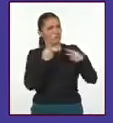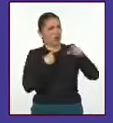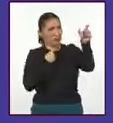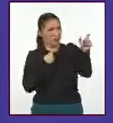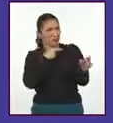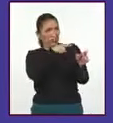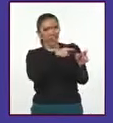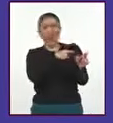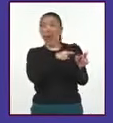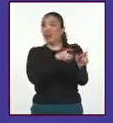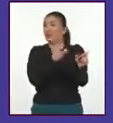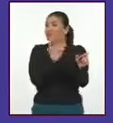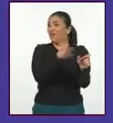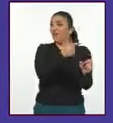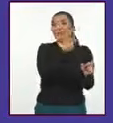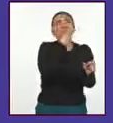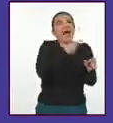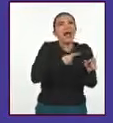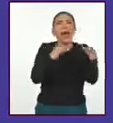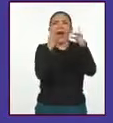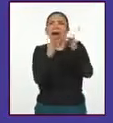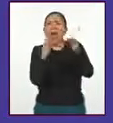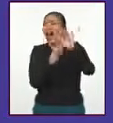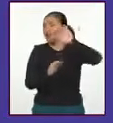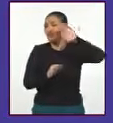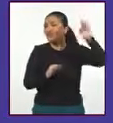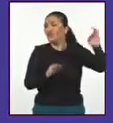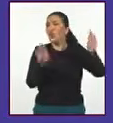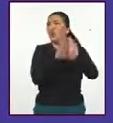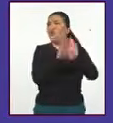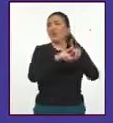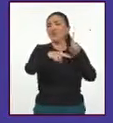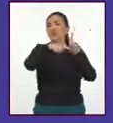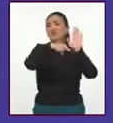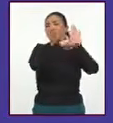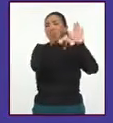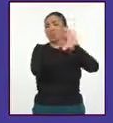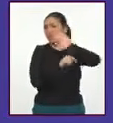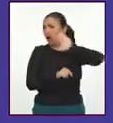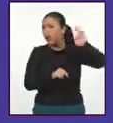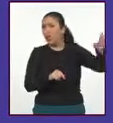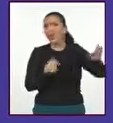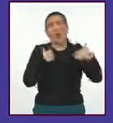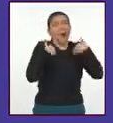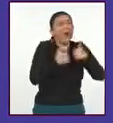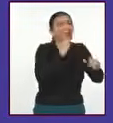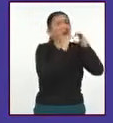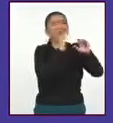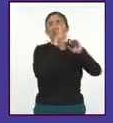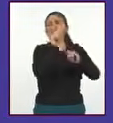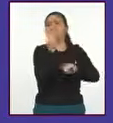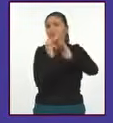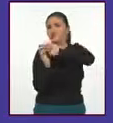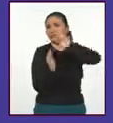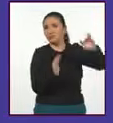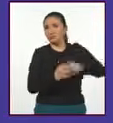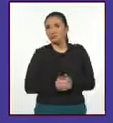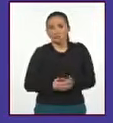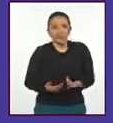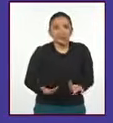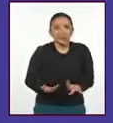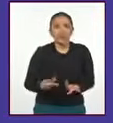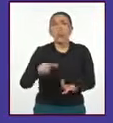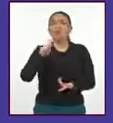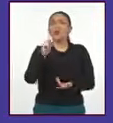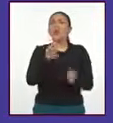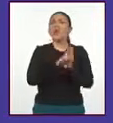escuchar realmente cuál es tu argumento, el tratar de entender. Sin embargo, es mucho más fácil el decir, no, pues es que me cae mal